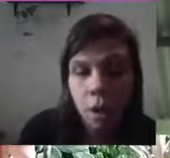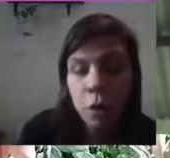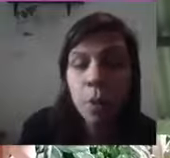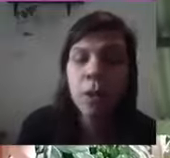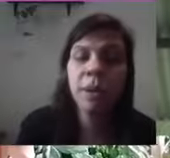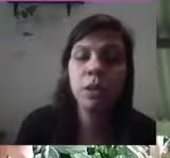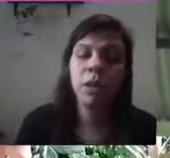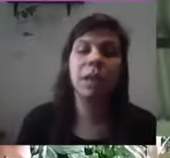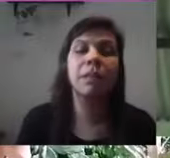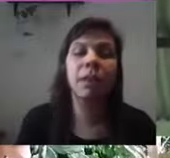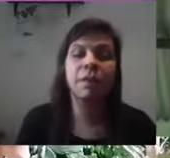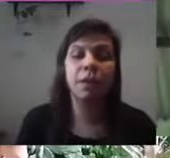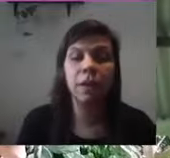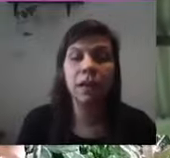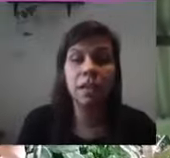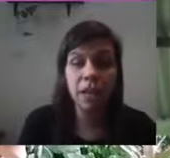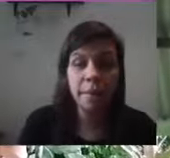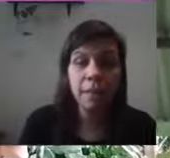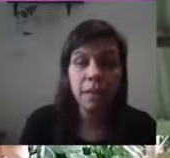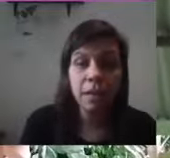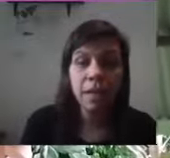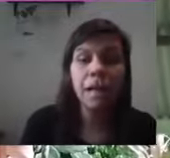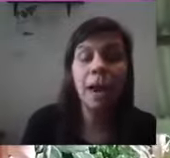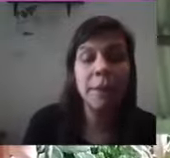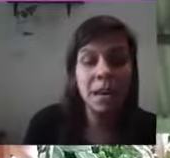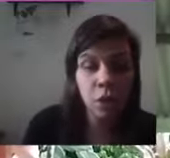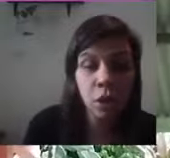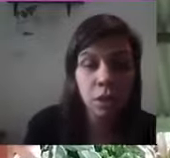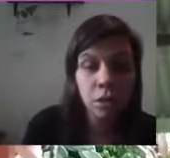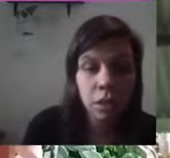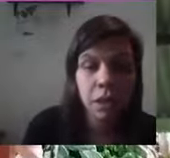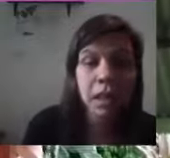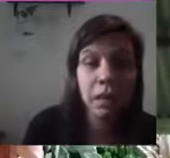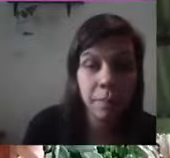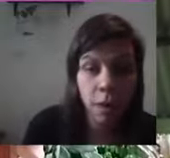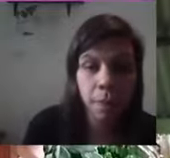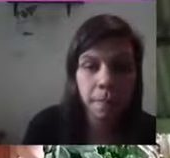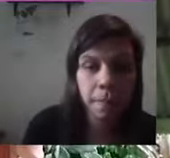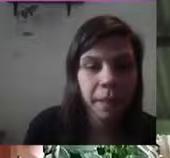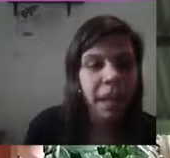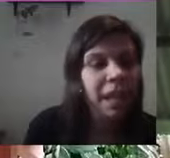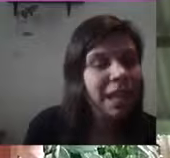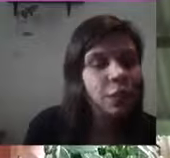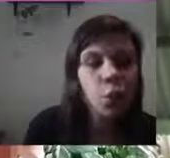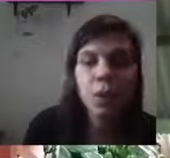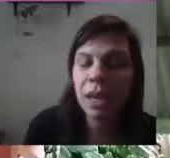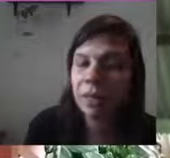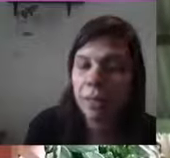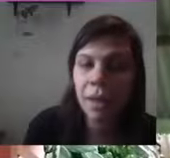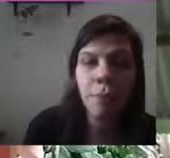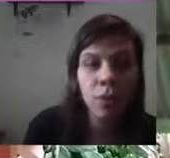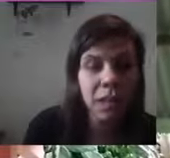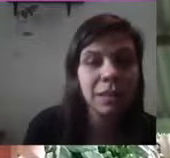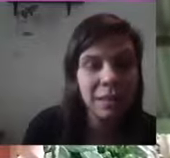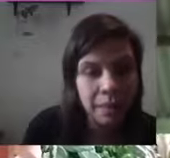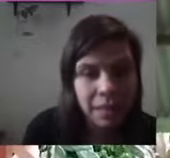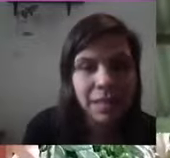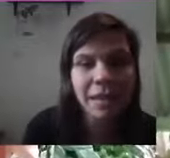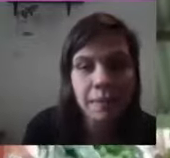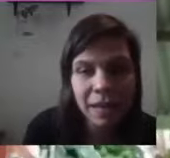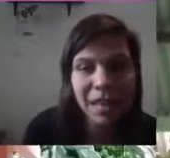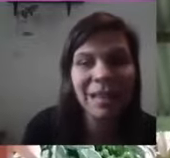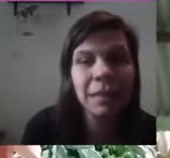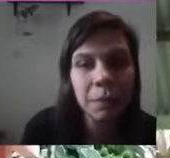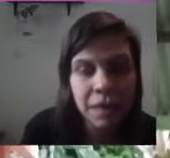cercó a un grupo de personas que se manifestaban en Chame, les amenazó y les disparó. Es urgente abordar esta